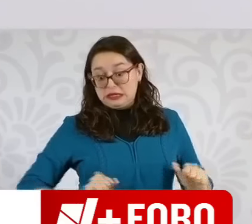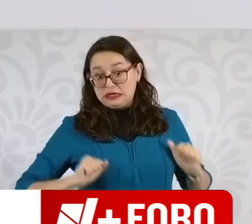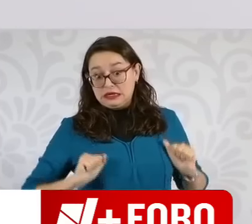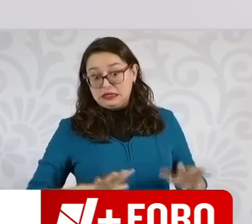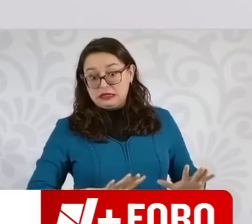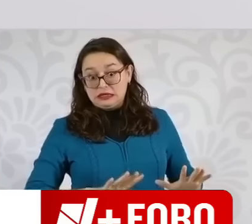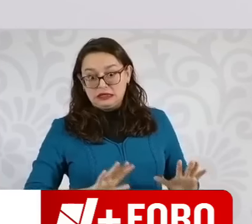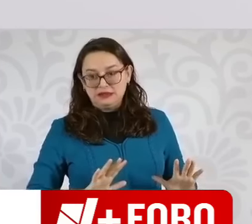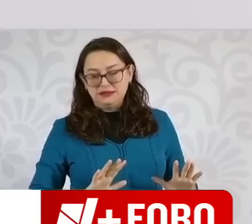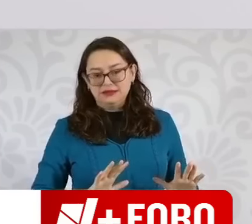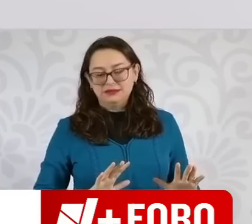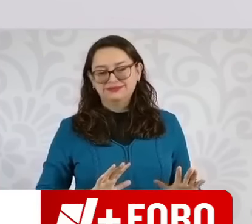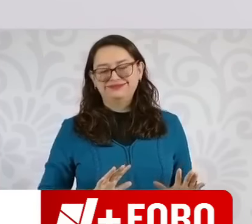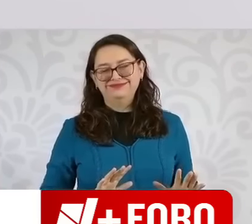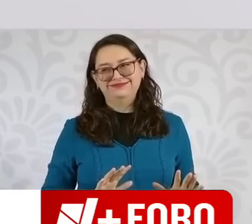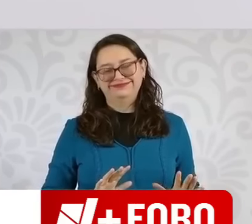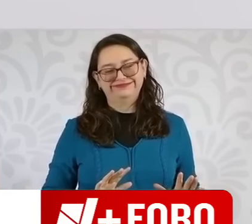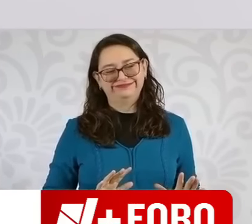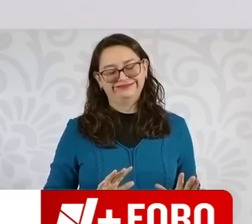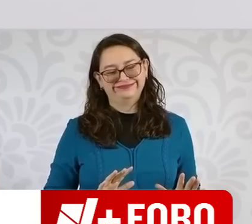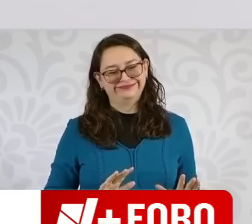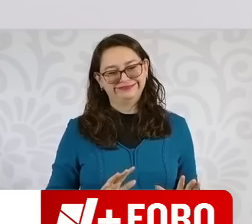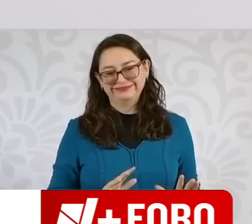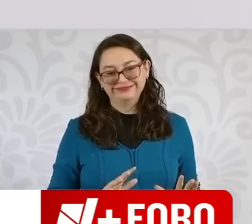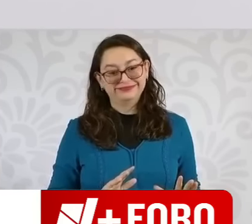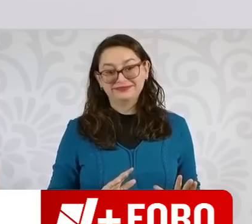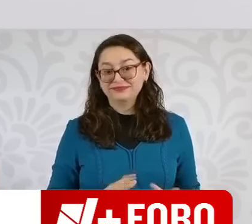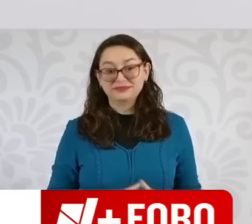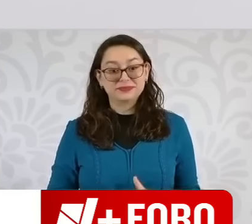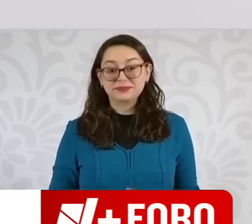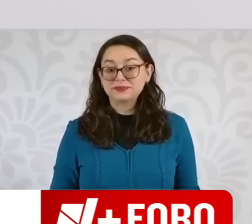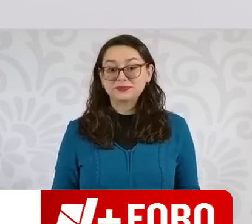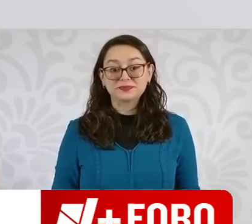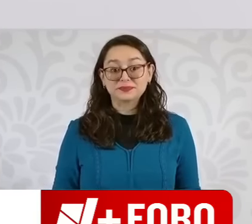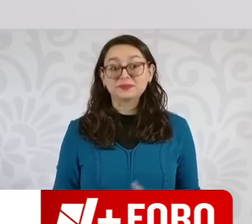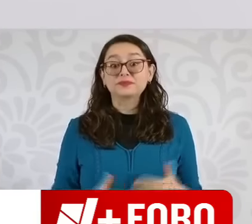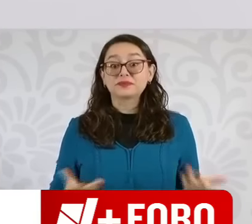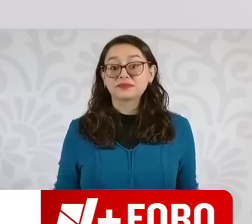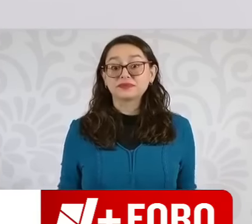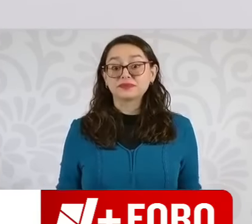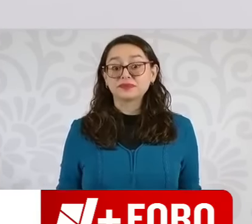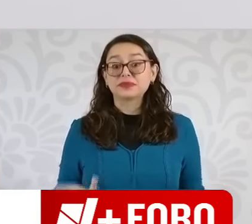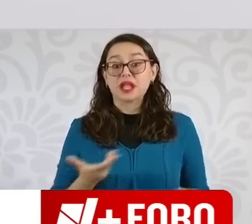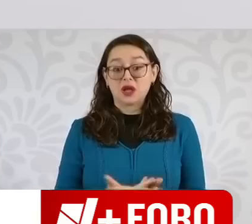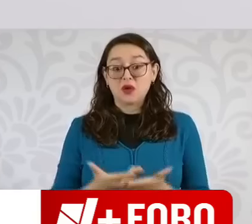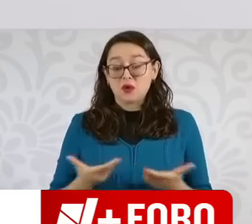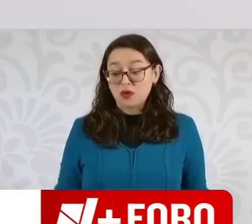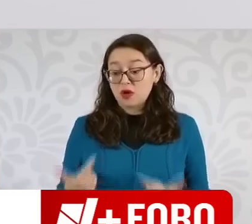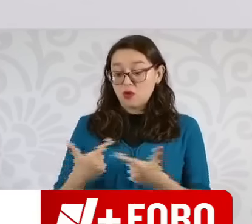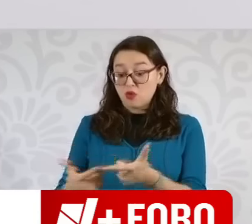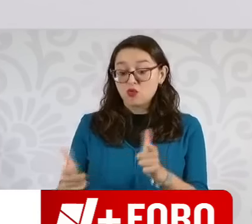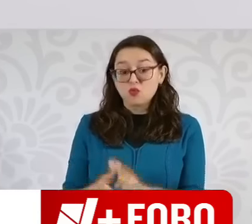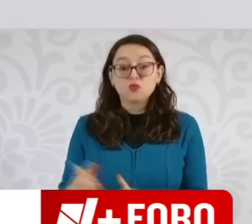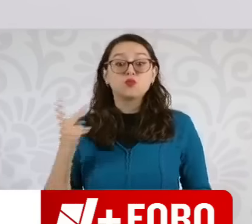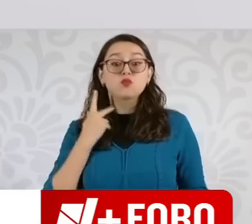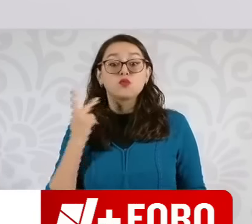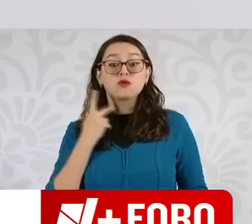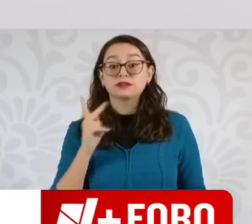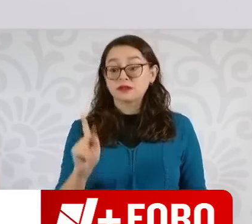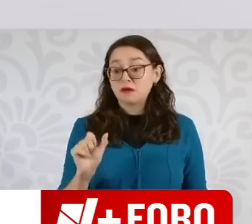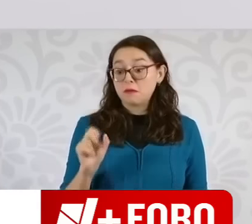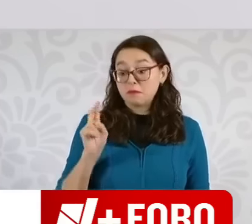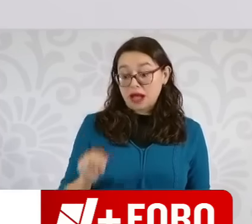exsecretario de Seguridad Pública de México, Genaro García Luna. En la conferencia, ella afirmó que su gobierno no